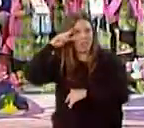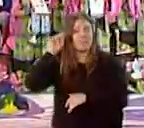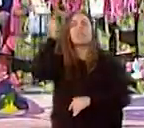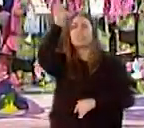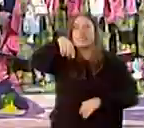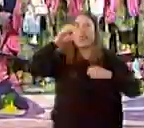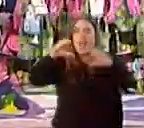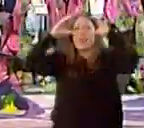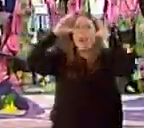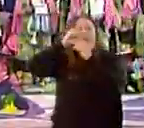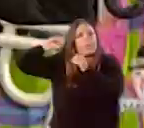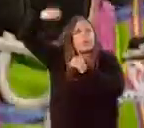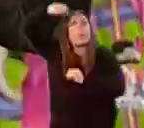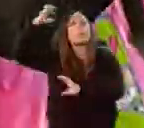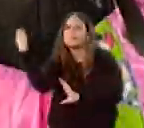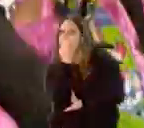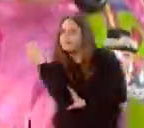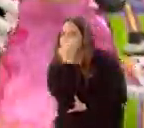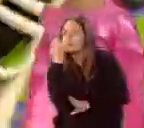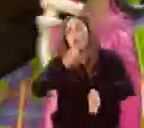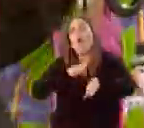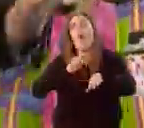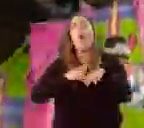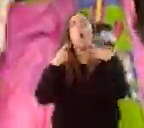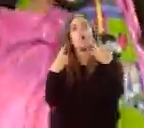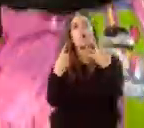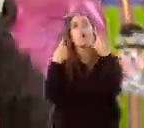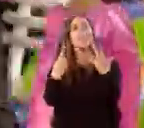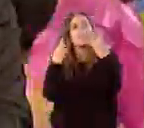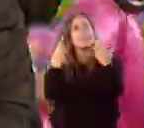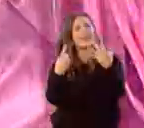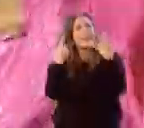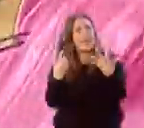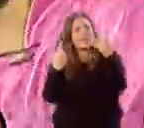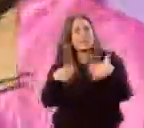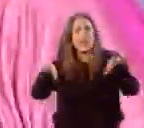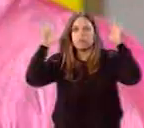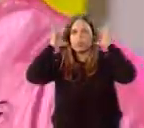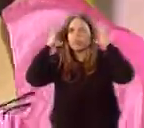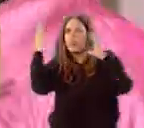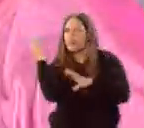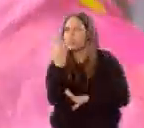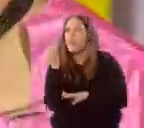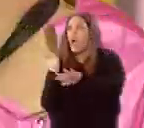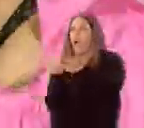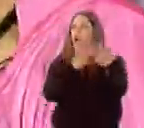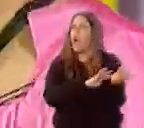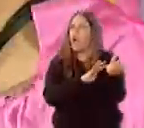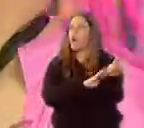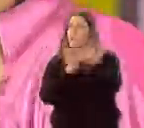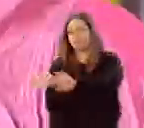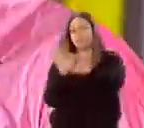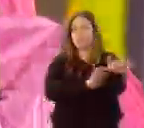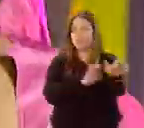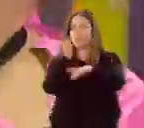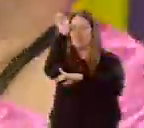lo que tiene que llegar a las seis las paletas se tiene que probar al meta la cabalgata que por cierto nadie ha